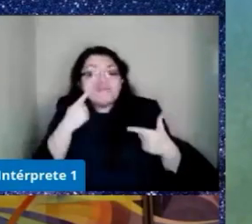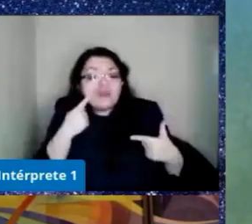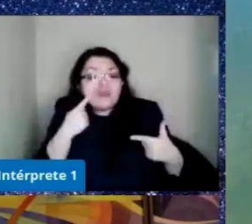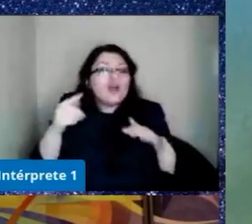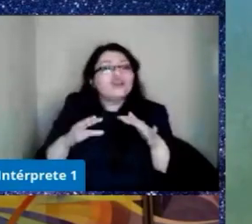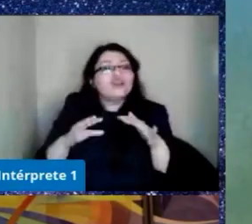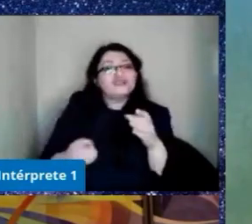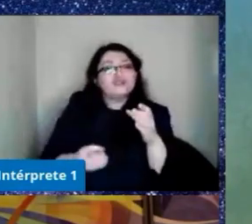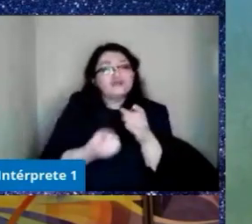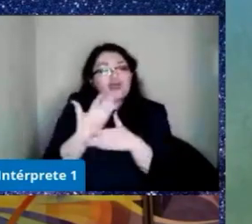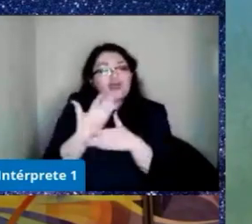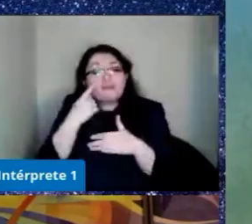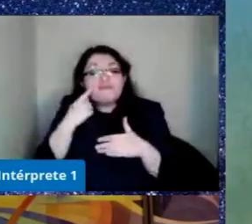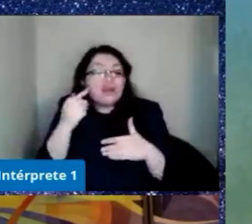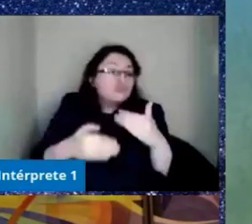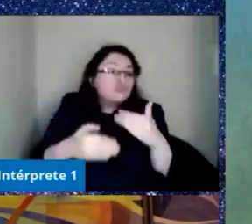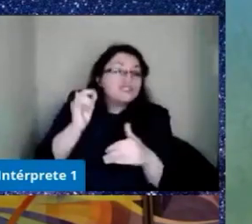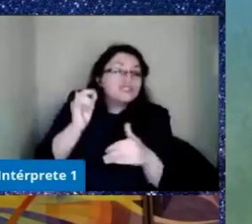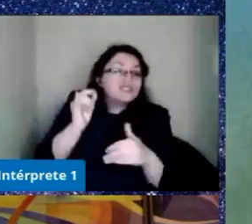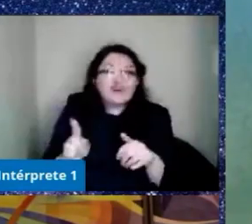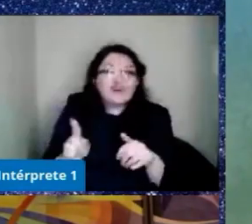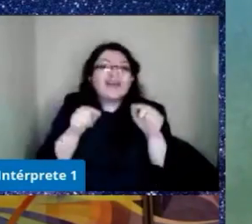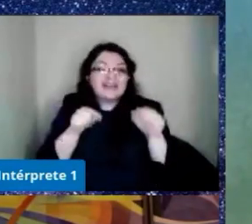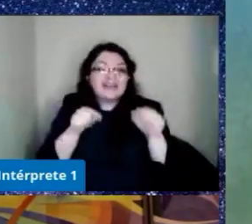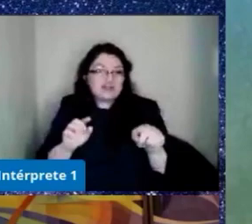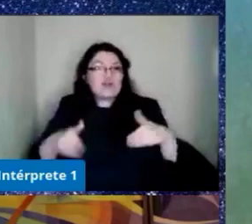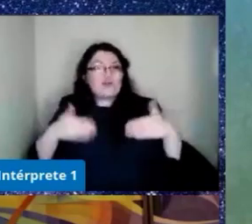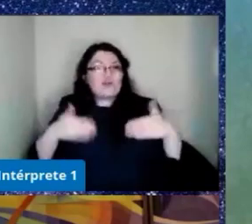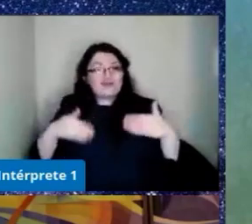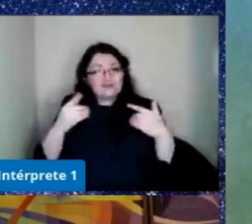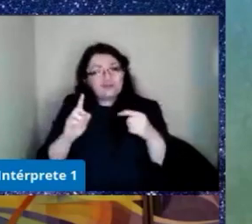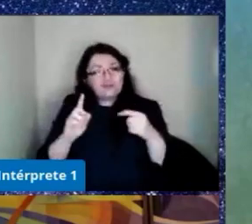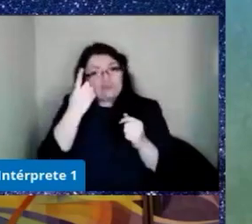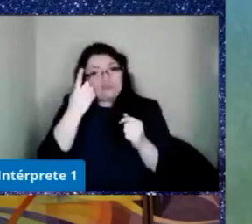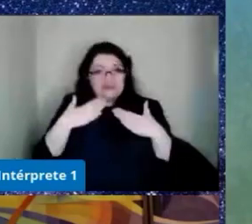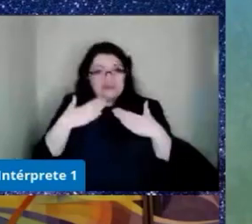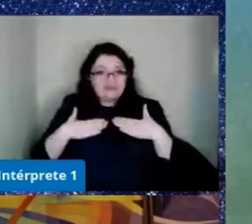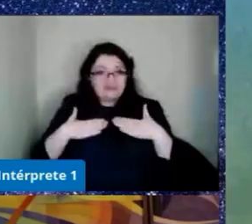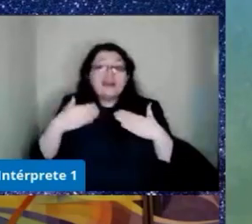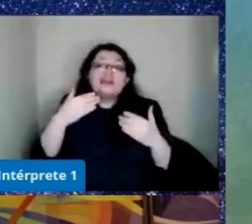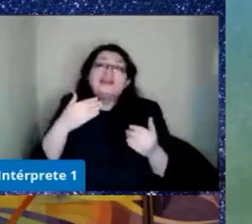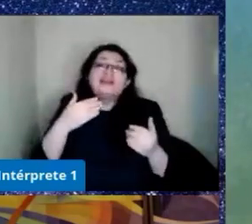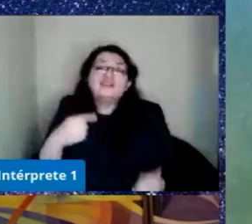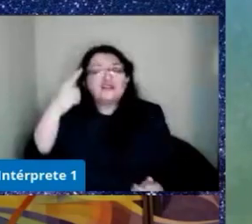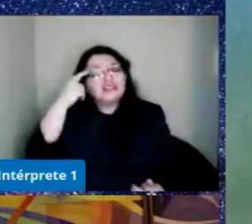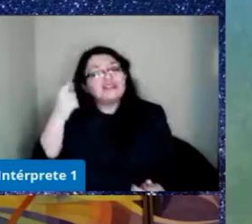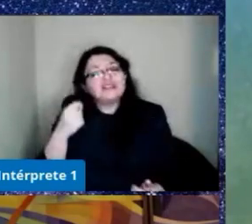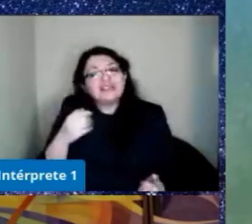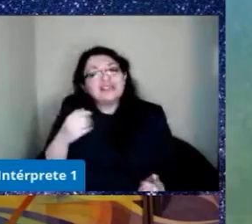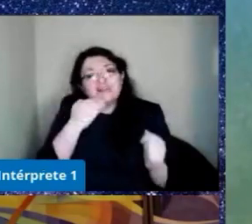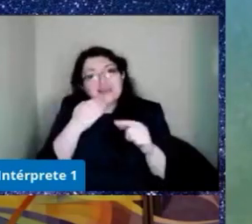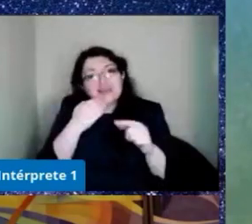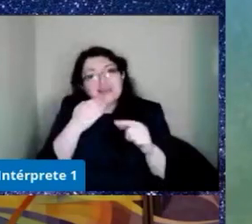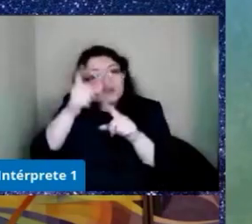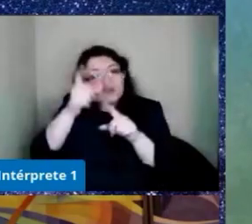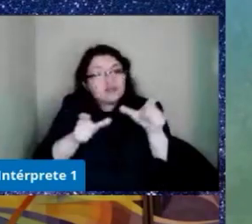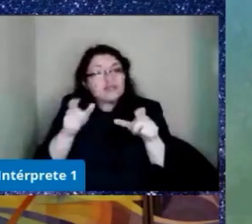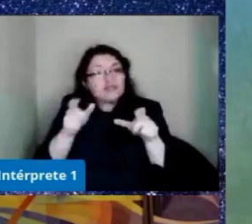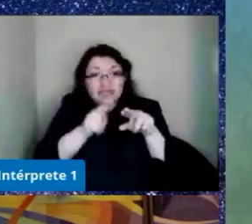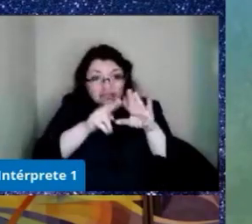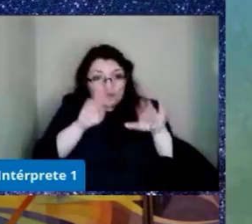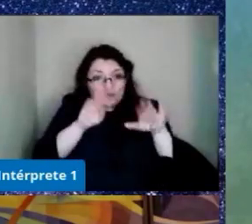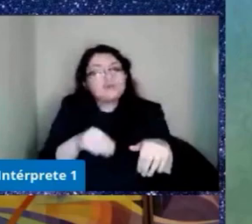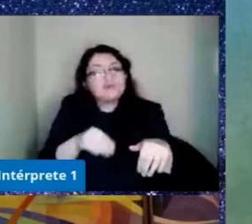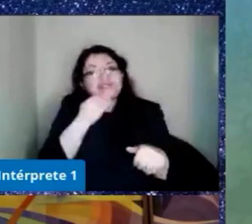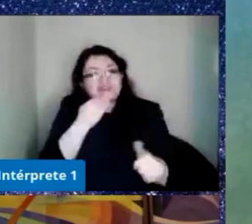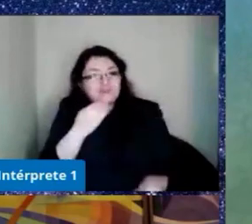fue como la primera motivación en realidad para mí, y yo pienso que para muchos del resto de las personas que estamos haciendo esto. Lo